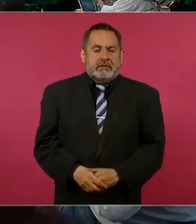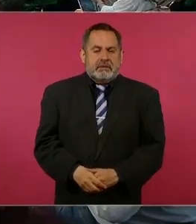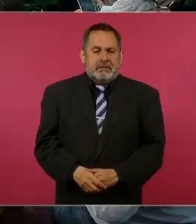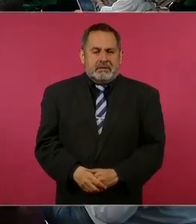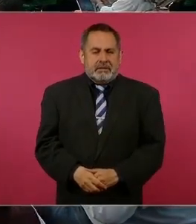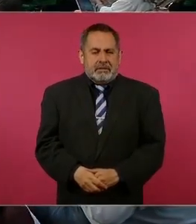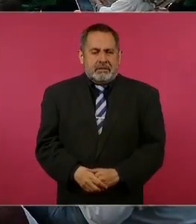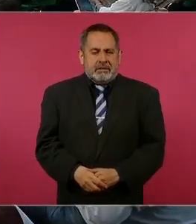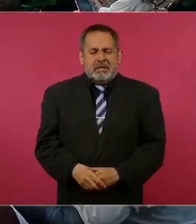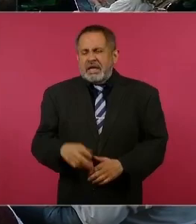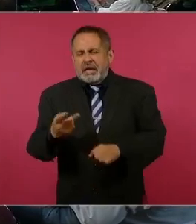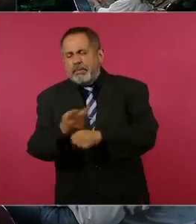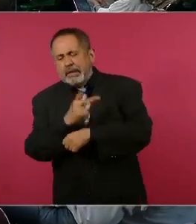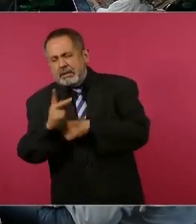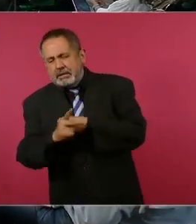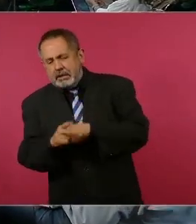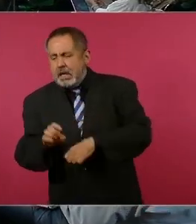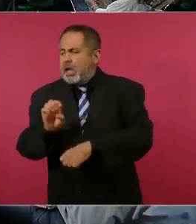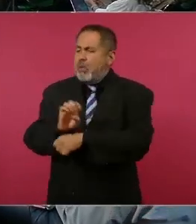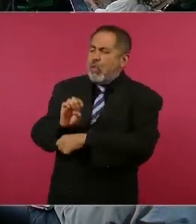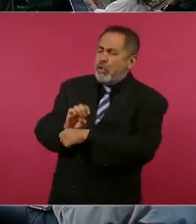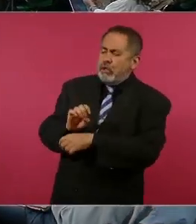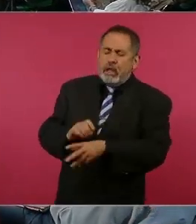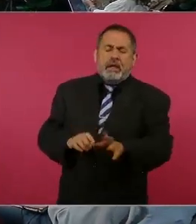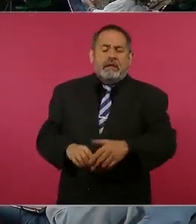¿En qué país? Ecuador. Ah.